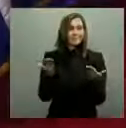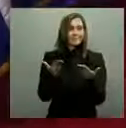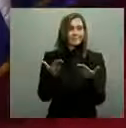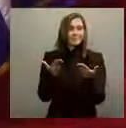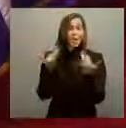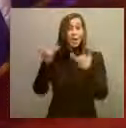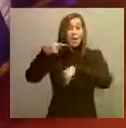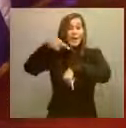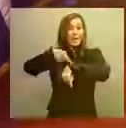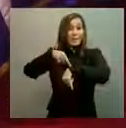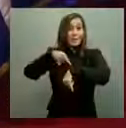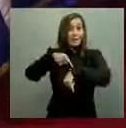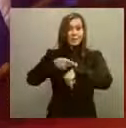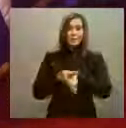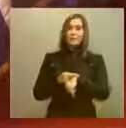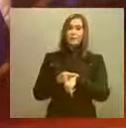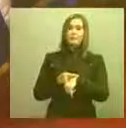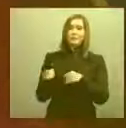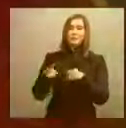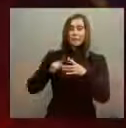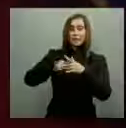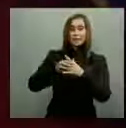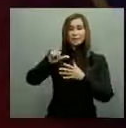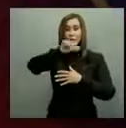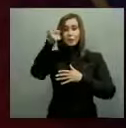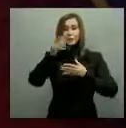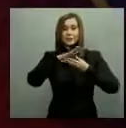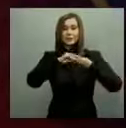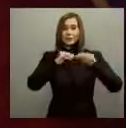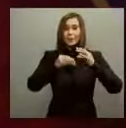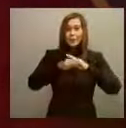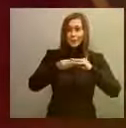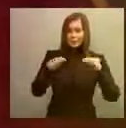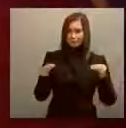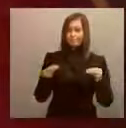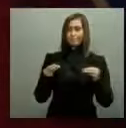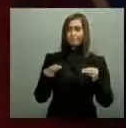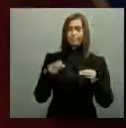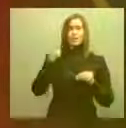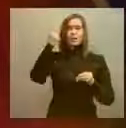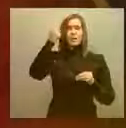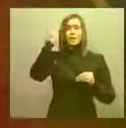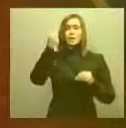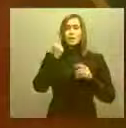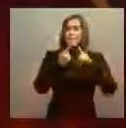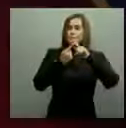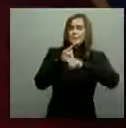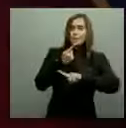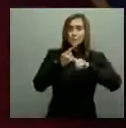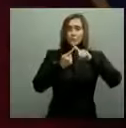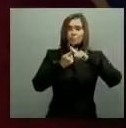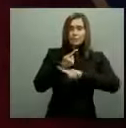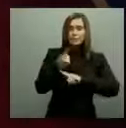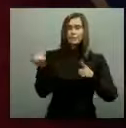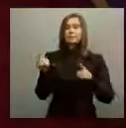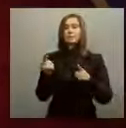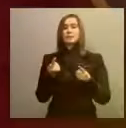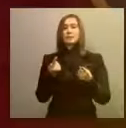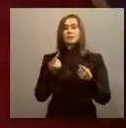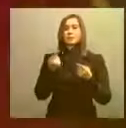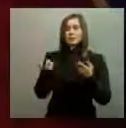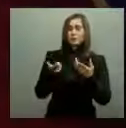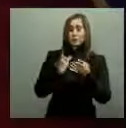el momento de abrir un nuevo capítulo de nuestra historia. Hemos dedicado meses a resistir y a superar las serias amenazas